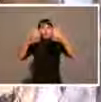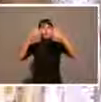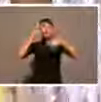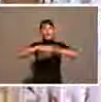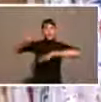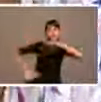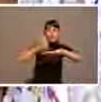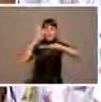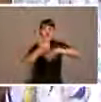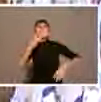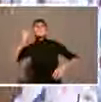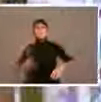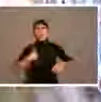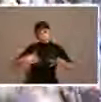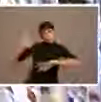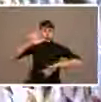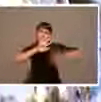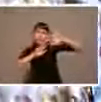partido